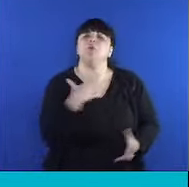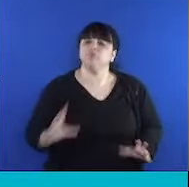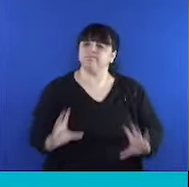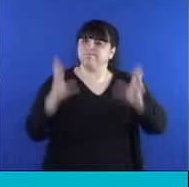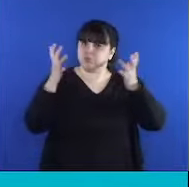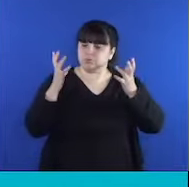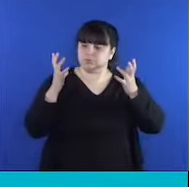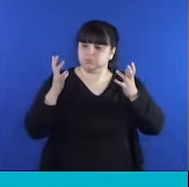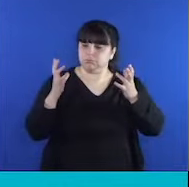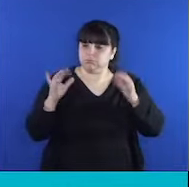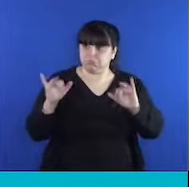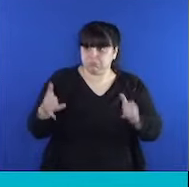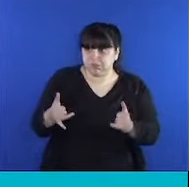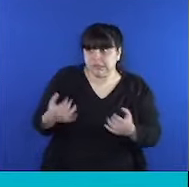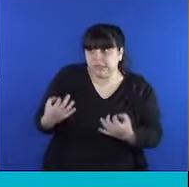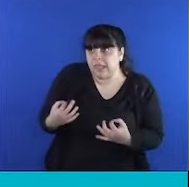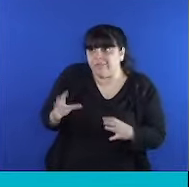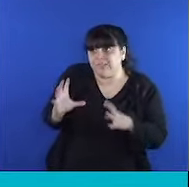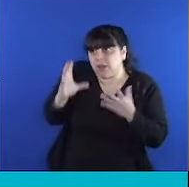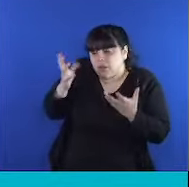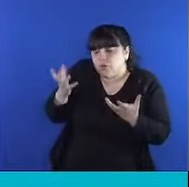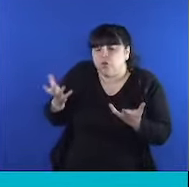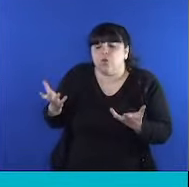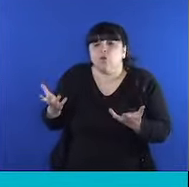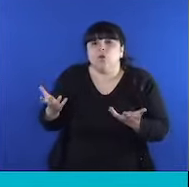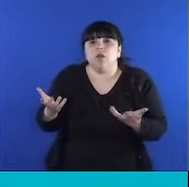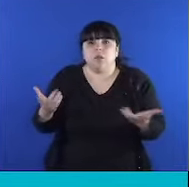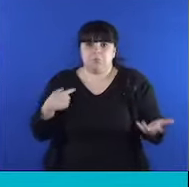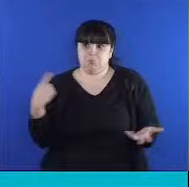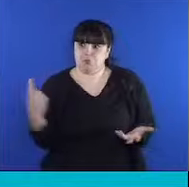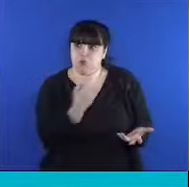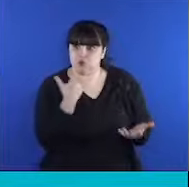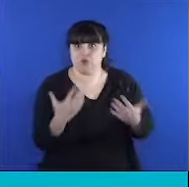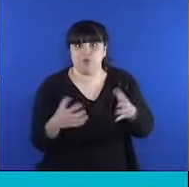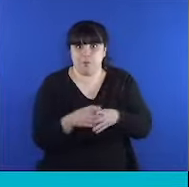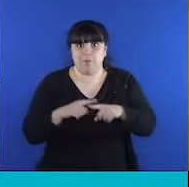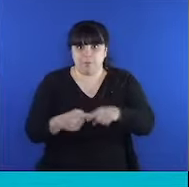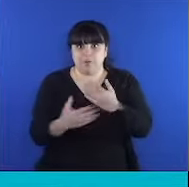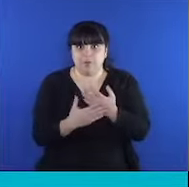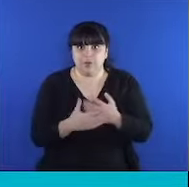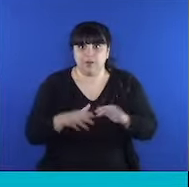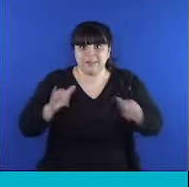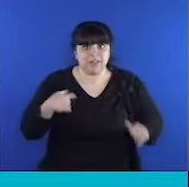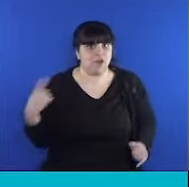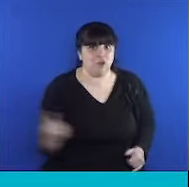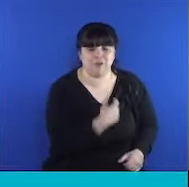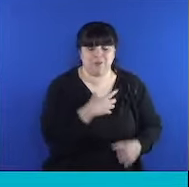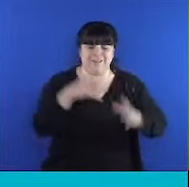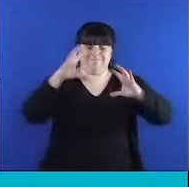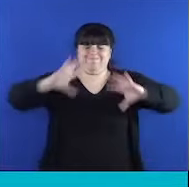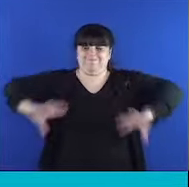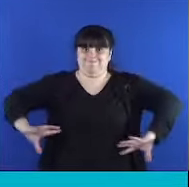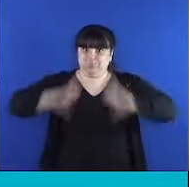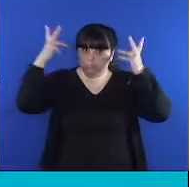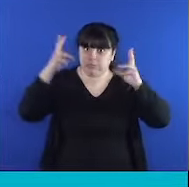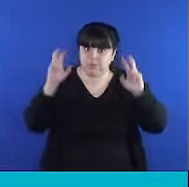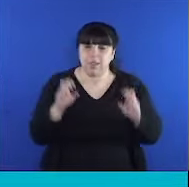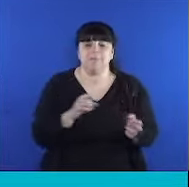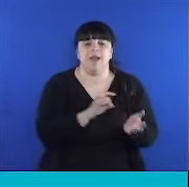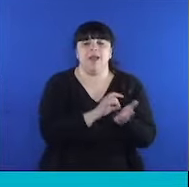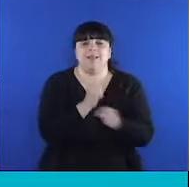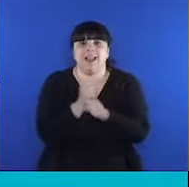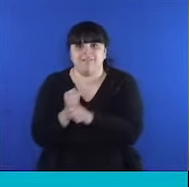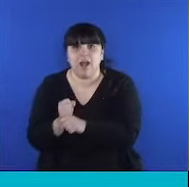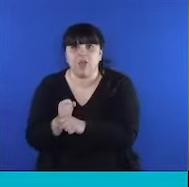Está bien el enojo. Y nosotros desde el Frente de Izquierda, el Partido Obrero, estamos muy enojados con la situación de los trabajadores. Pero aparte,